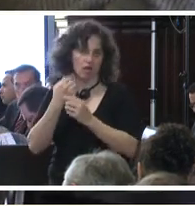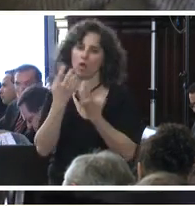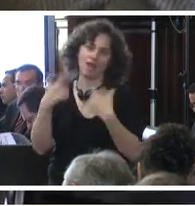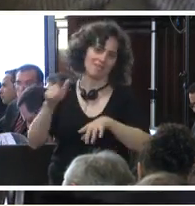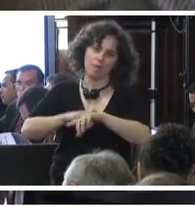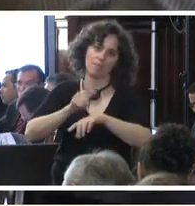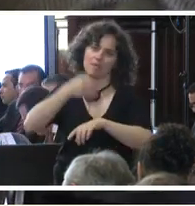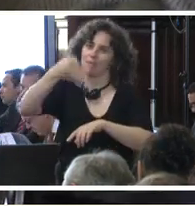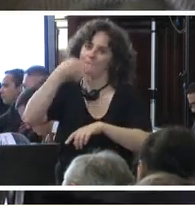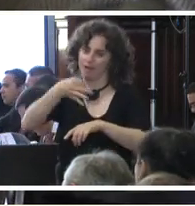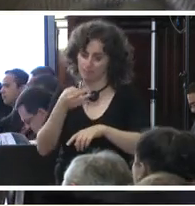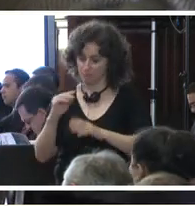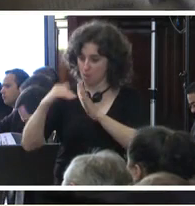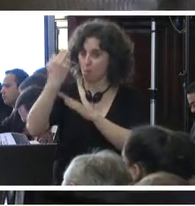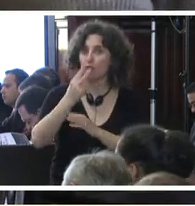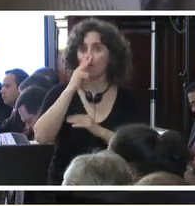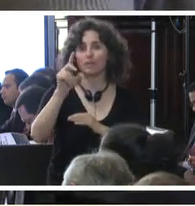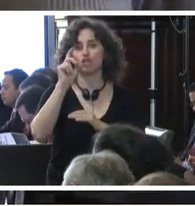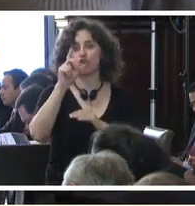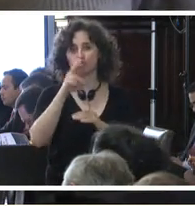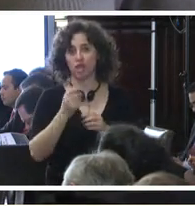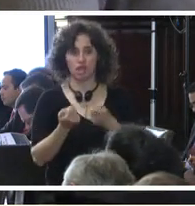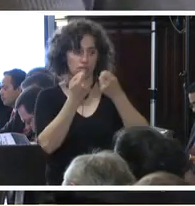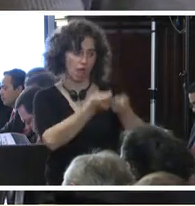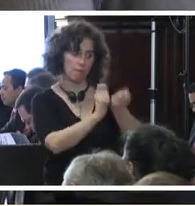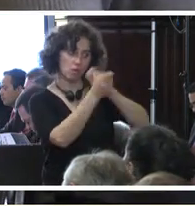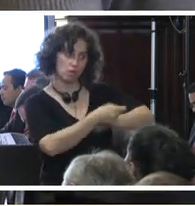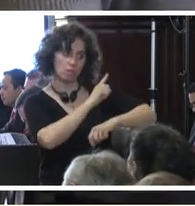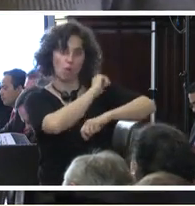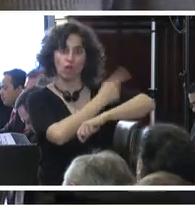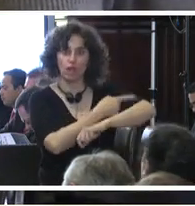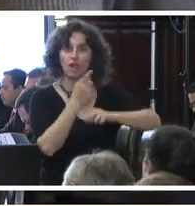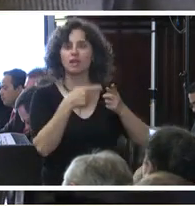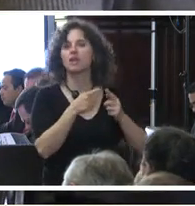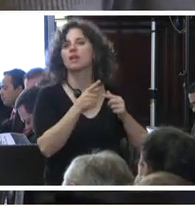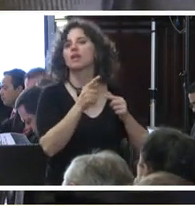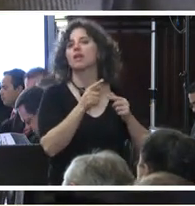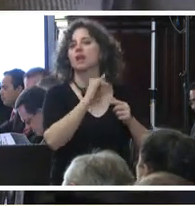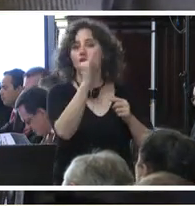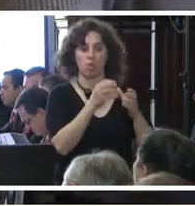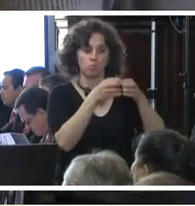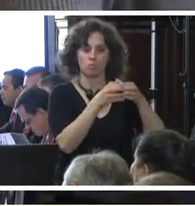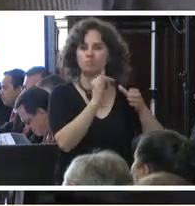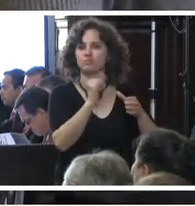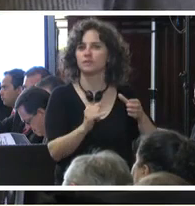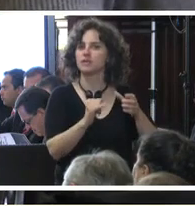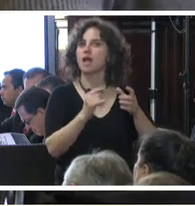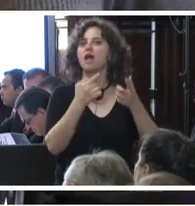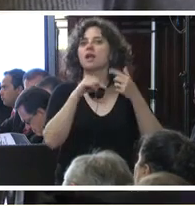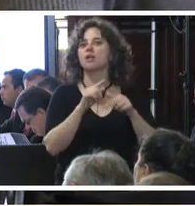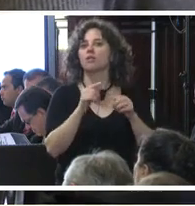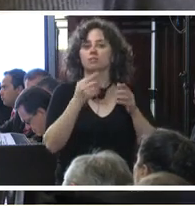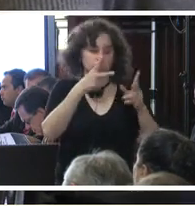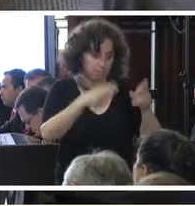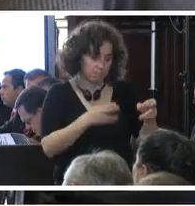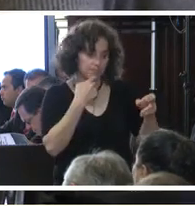de 2012, se produjo una reconfiguración de poder y fuerzas y supuso el debilitamiento de los Zetas. Los casos documentados a partir de